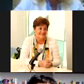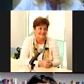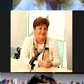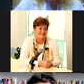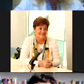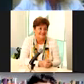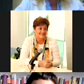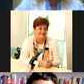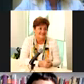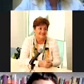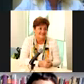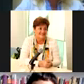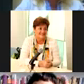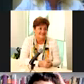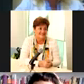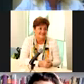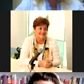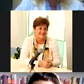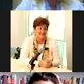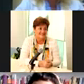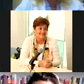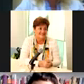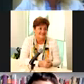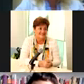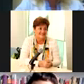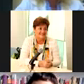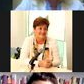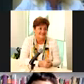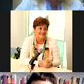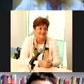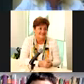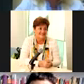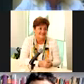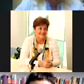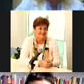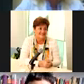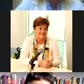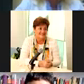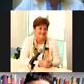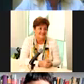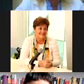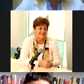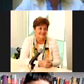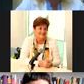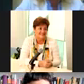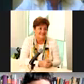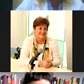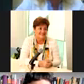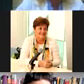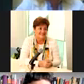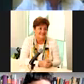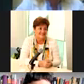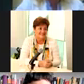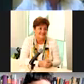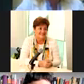se pueden transmitir y colaborar con los ministerios para lograr que digamos, la